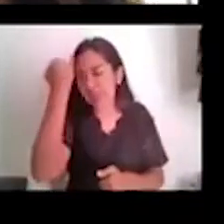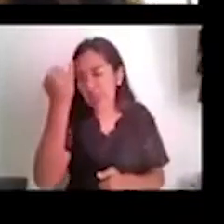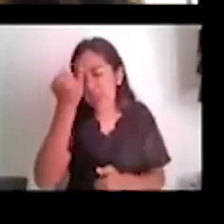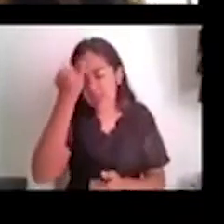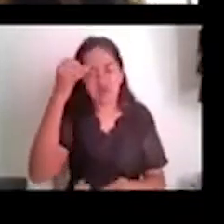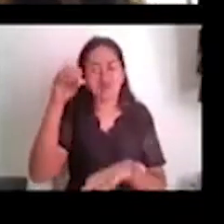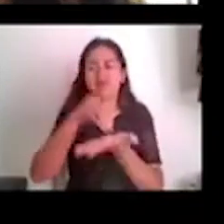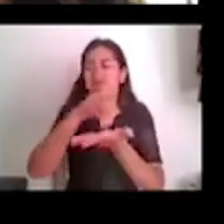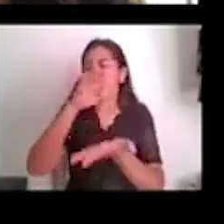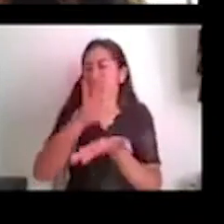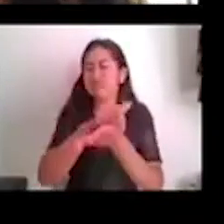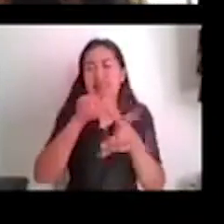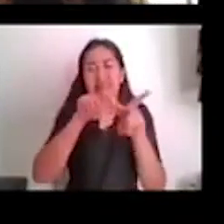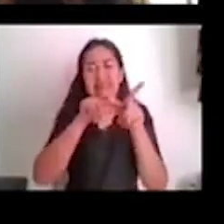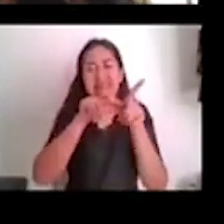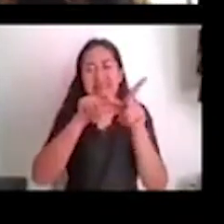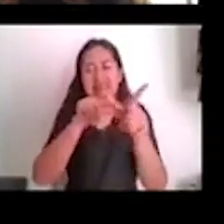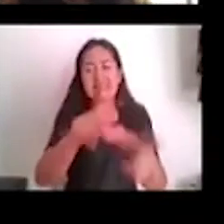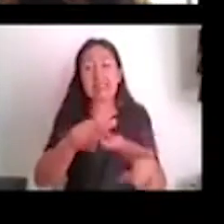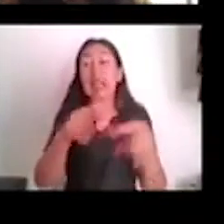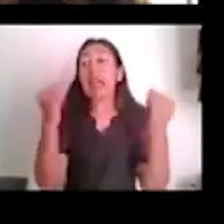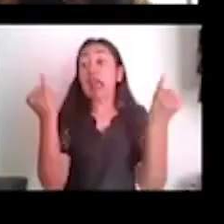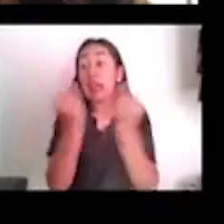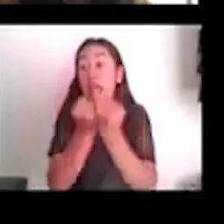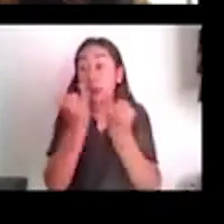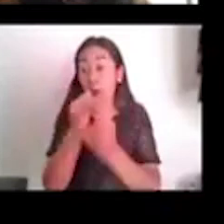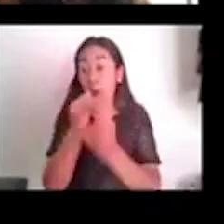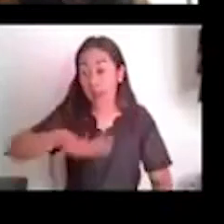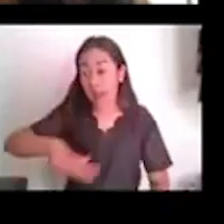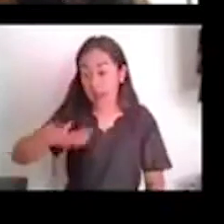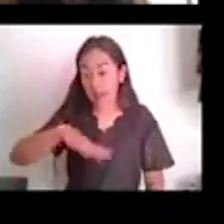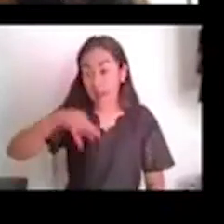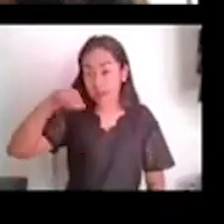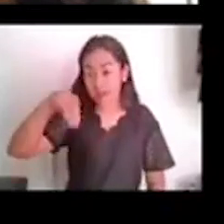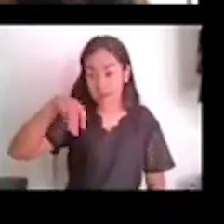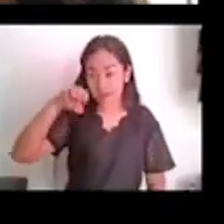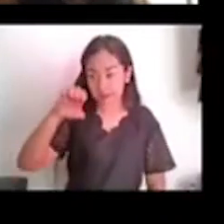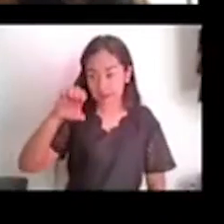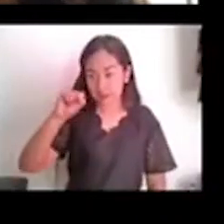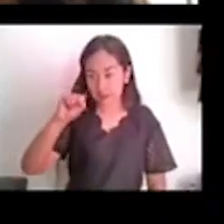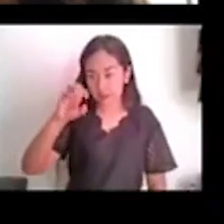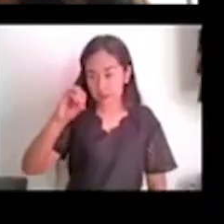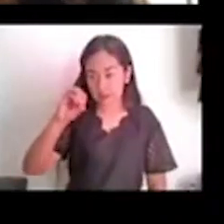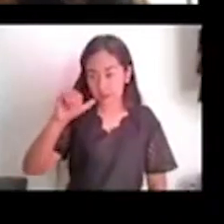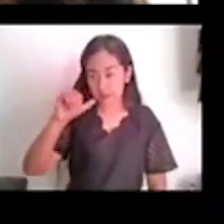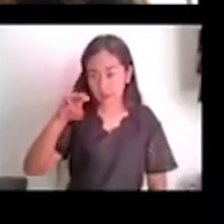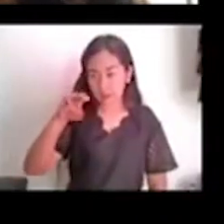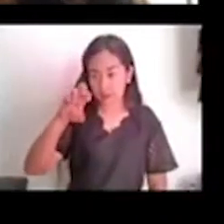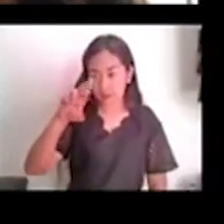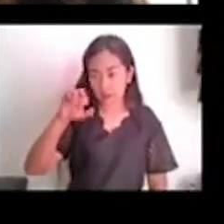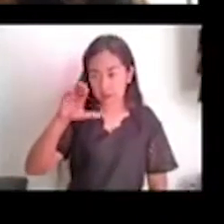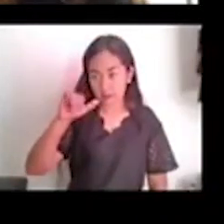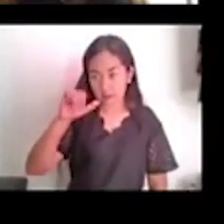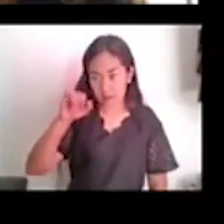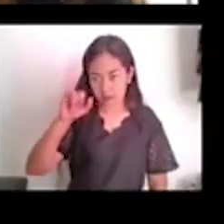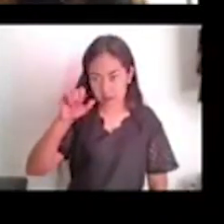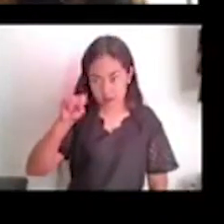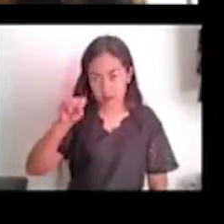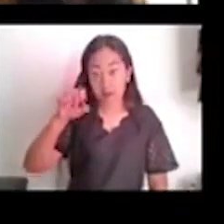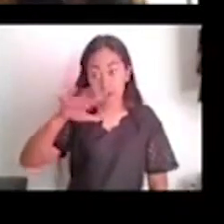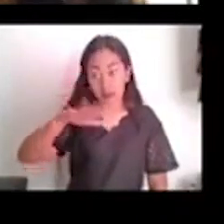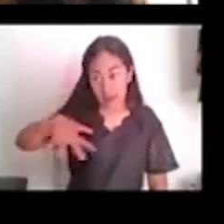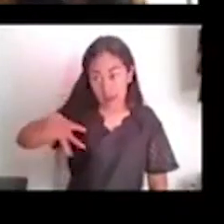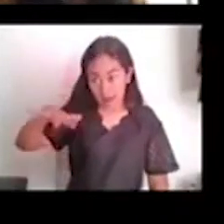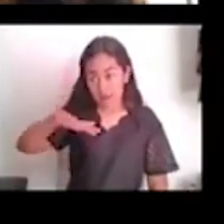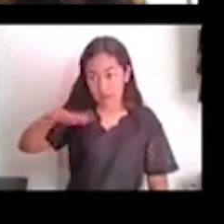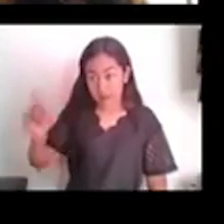el trabajo de uno de los grandes, grandes mesoamericanistas que perdimos en esta semana, Alfredo López Austin, su trabajo